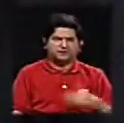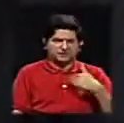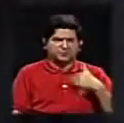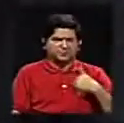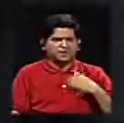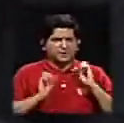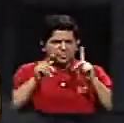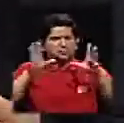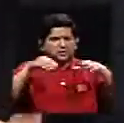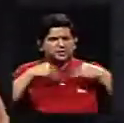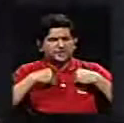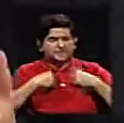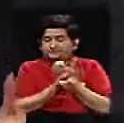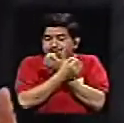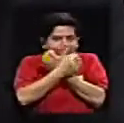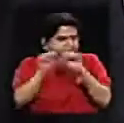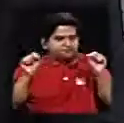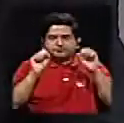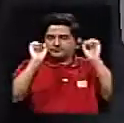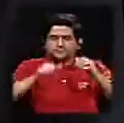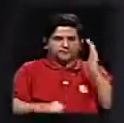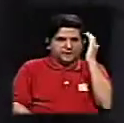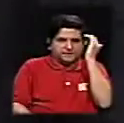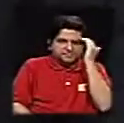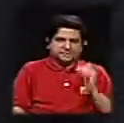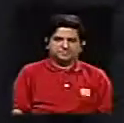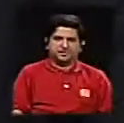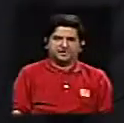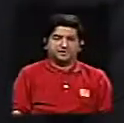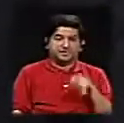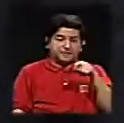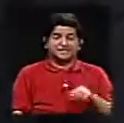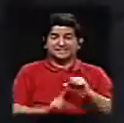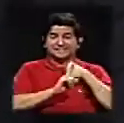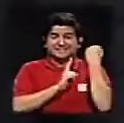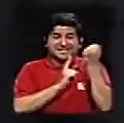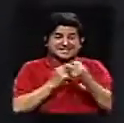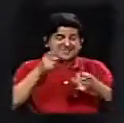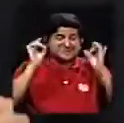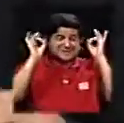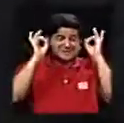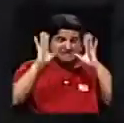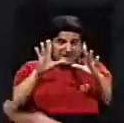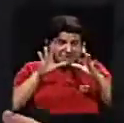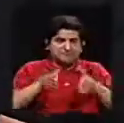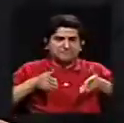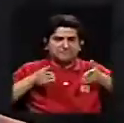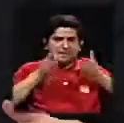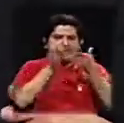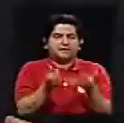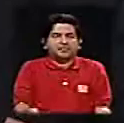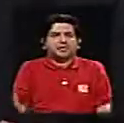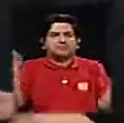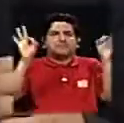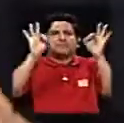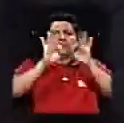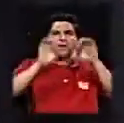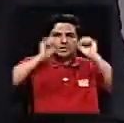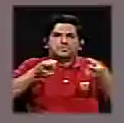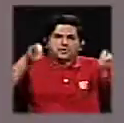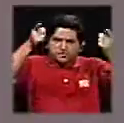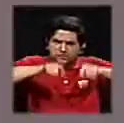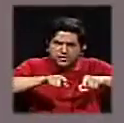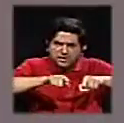recibo. Era imposible prever que una catástrofe de ese tipo en una vía tan fundamental fuera a